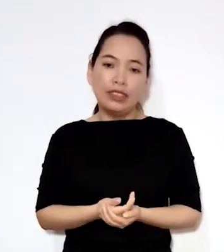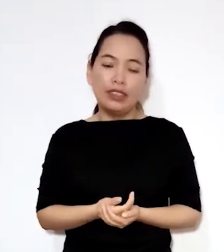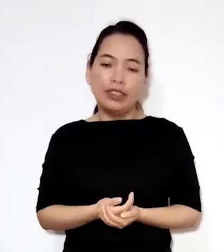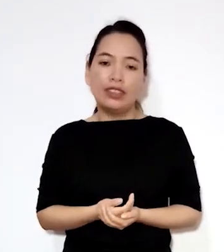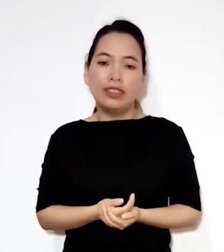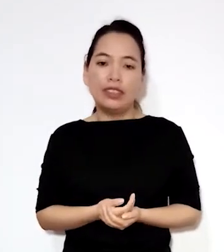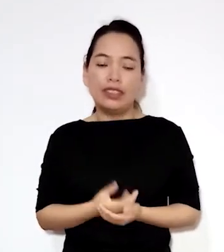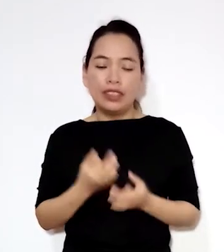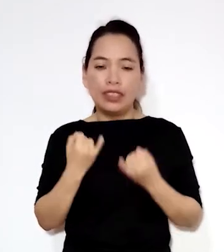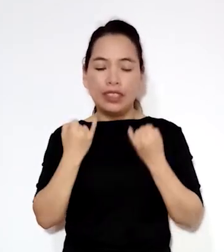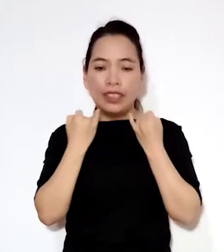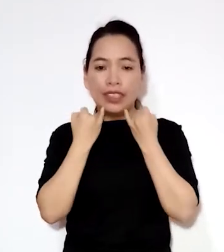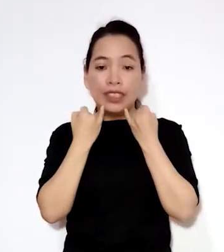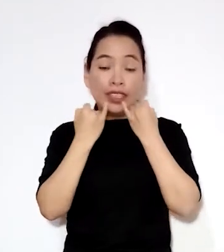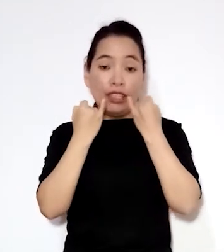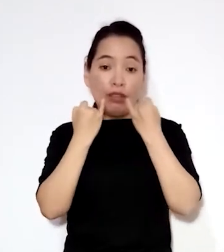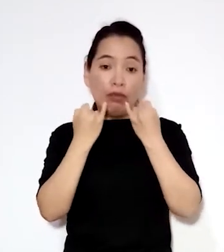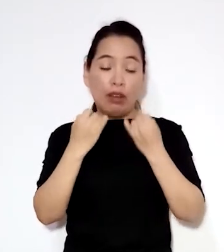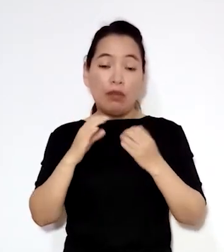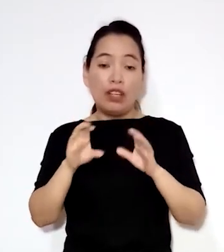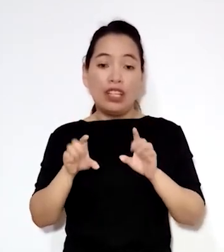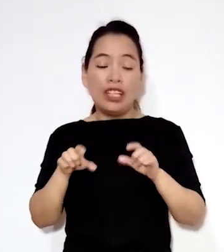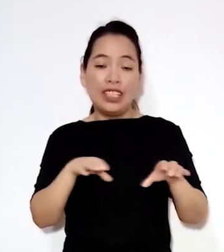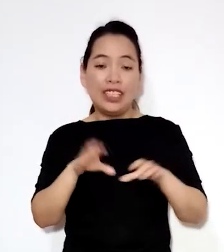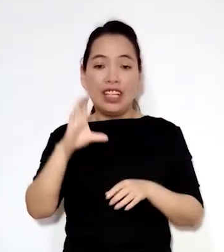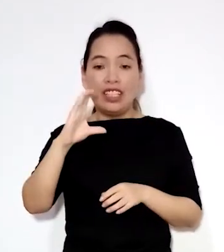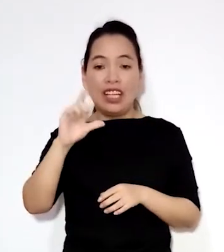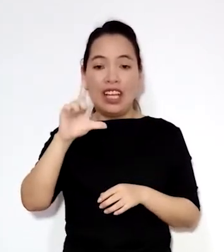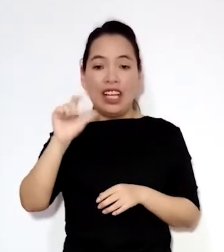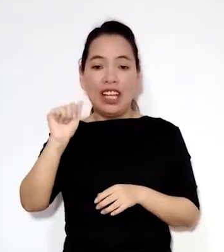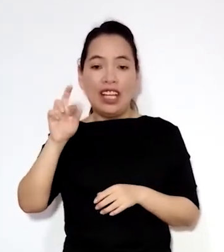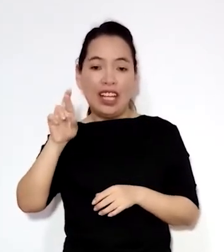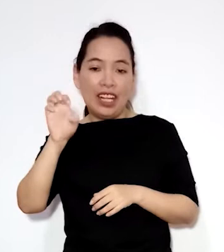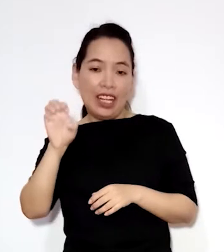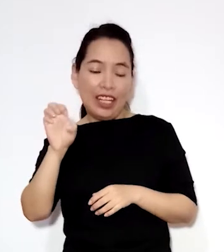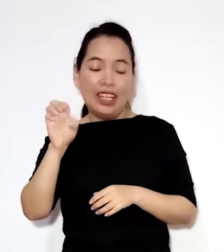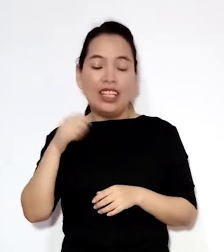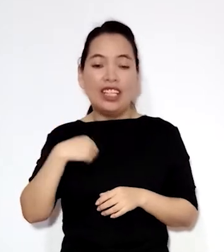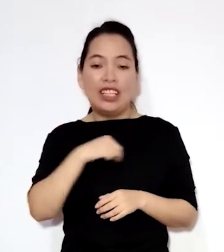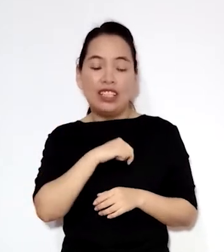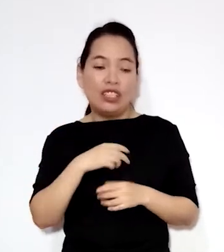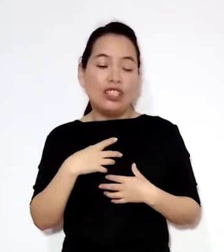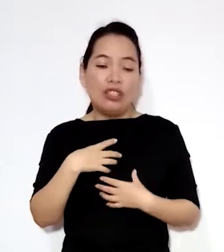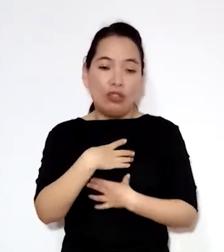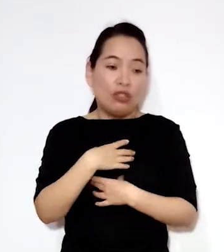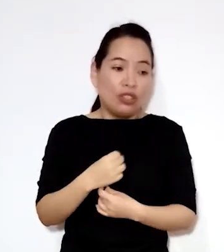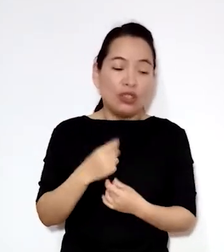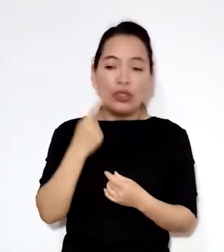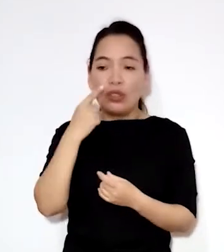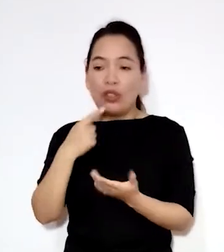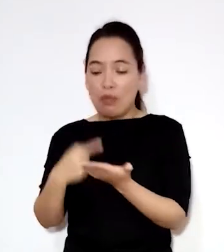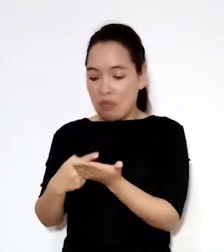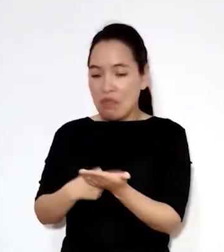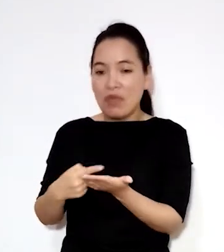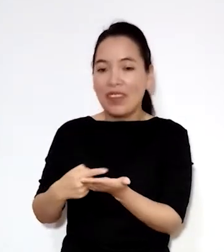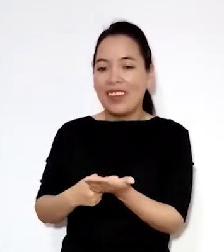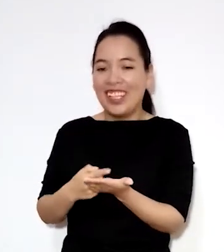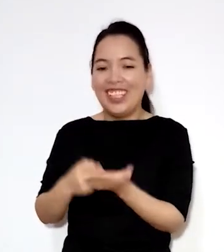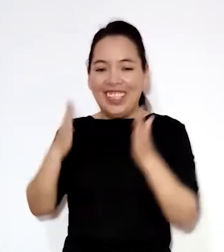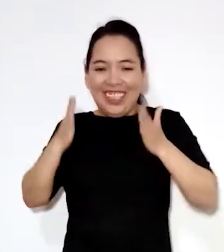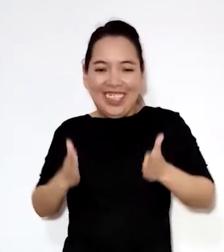Hola, hola, muy buenos días a todos y todas. Muchas gracias, Camila, por esta presentación que